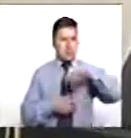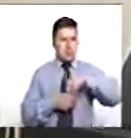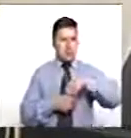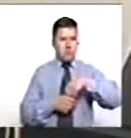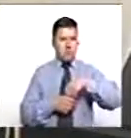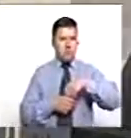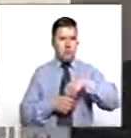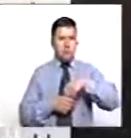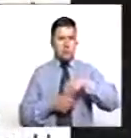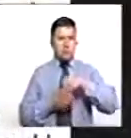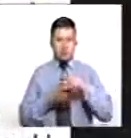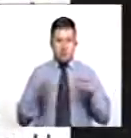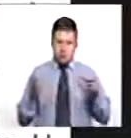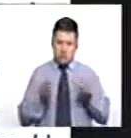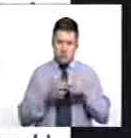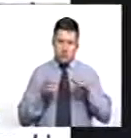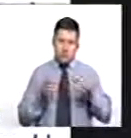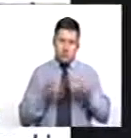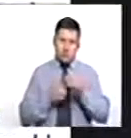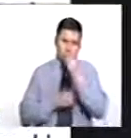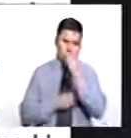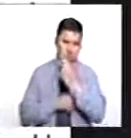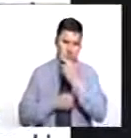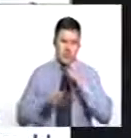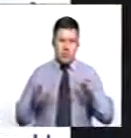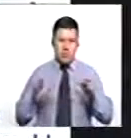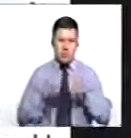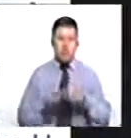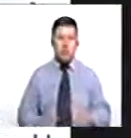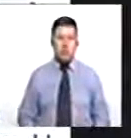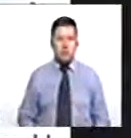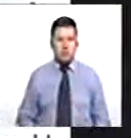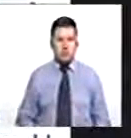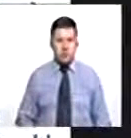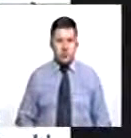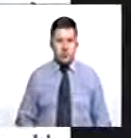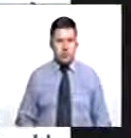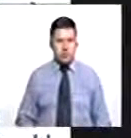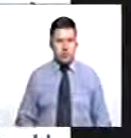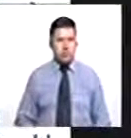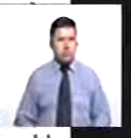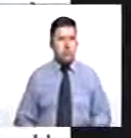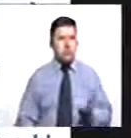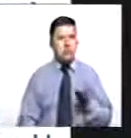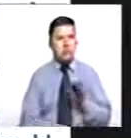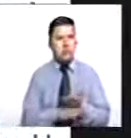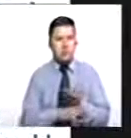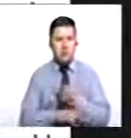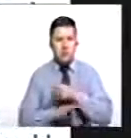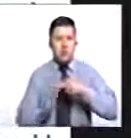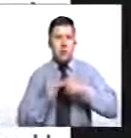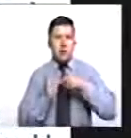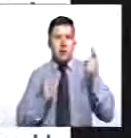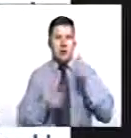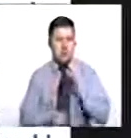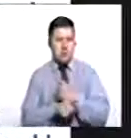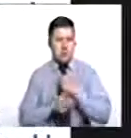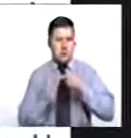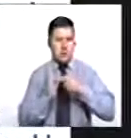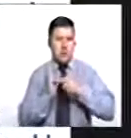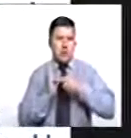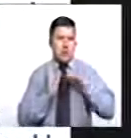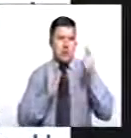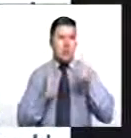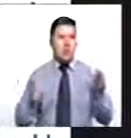estas desventajas se podrían cubrir con unas propuestas técnicas, netamente